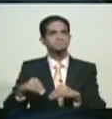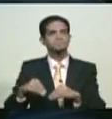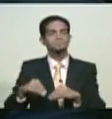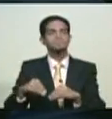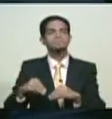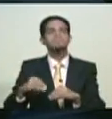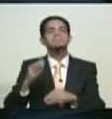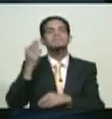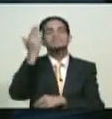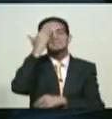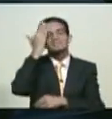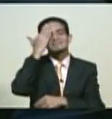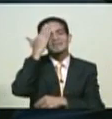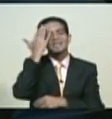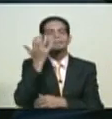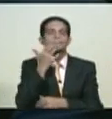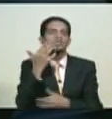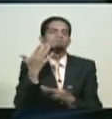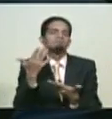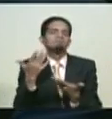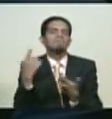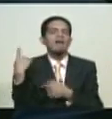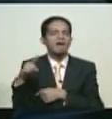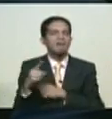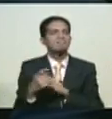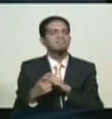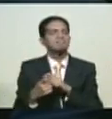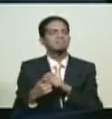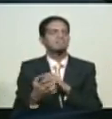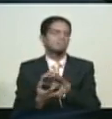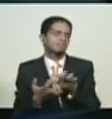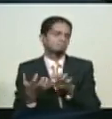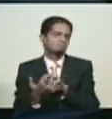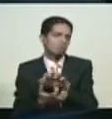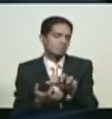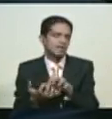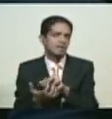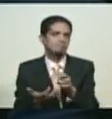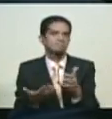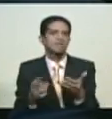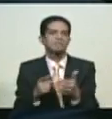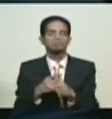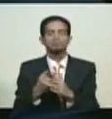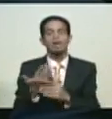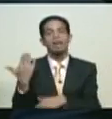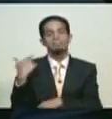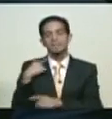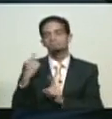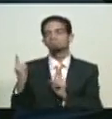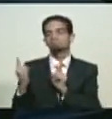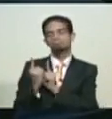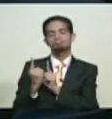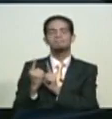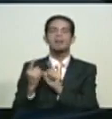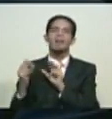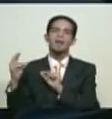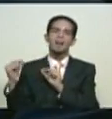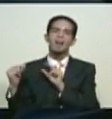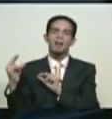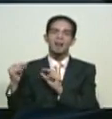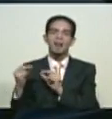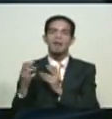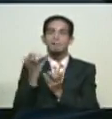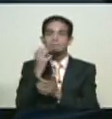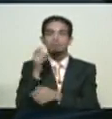presentan dificultades tempranos conversé con usted acerca de esas necesidades que han planteado en varias oportunidades los distintos representantes